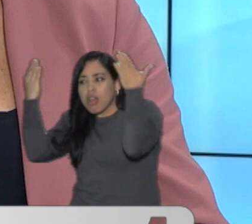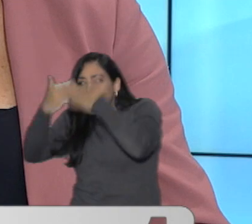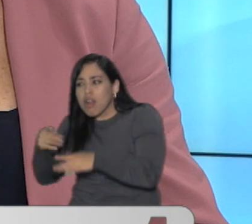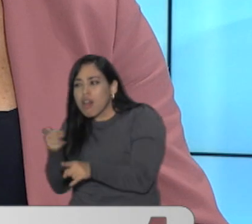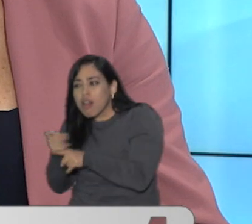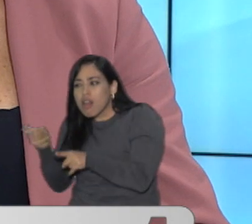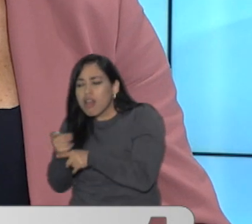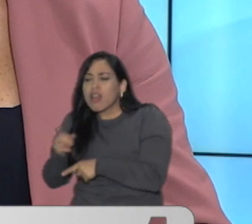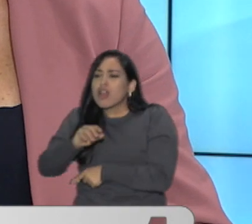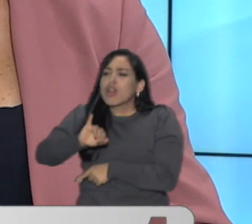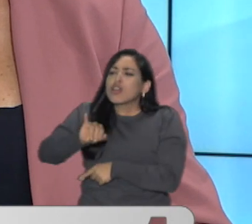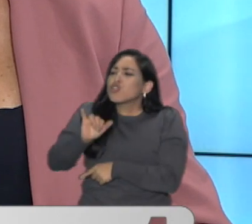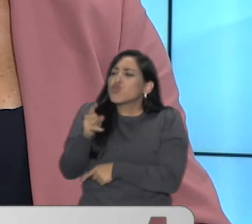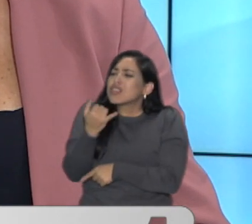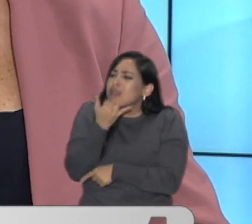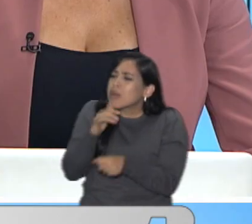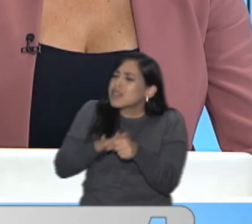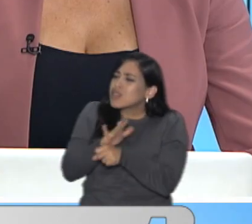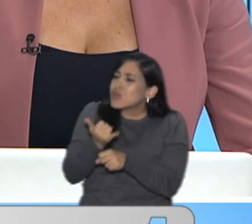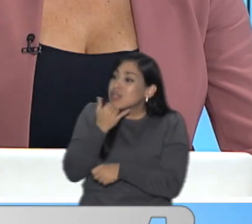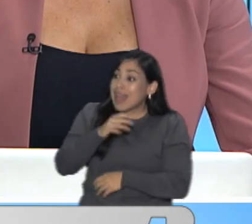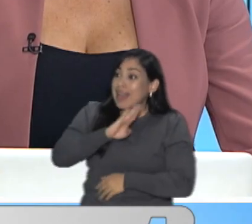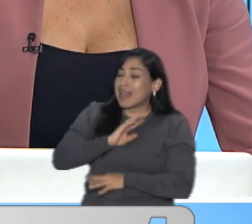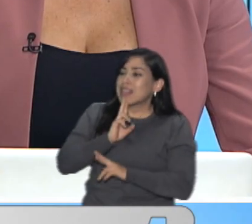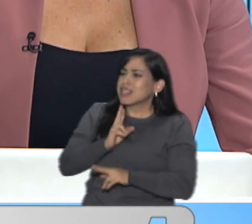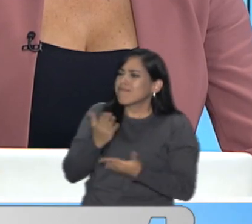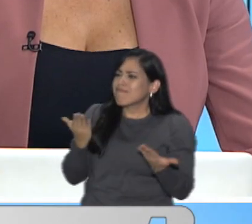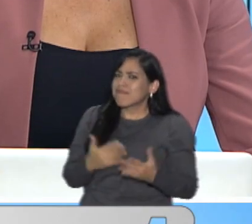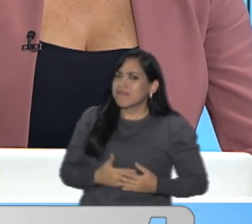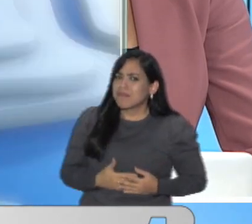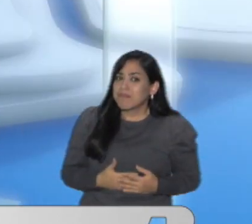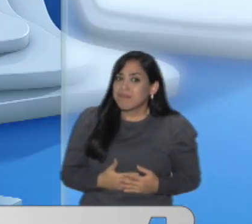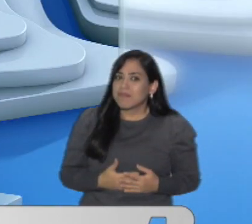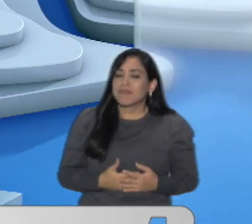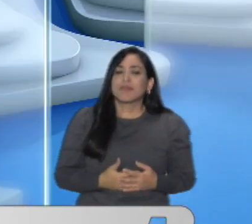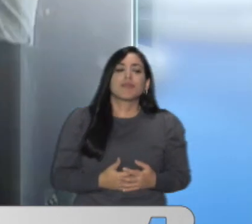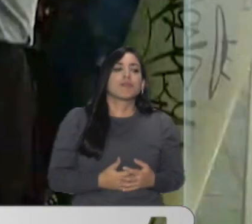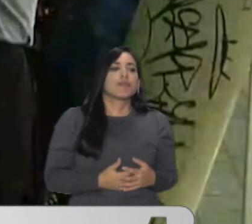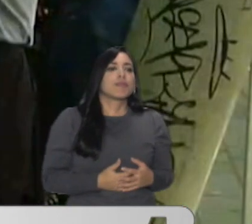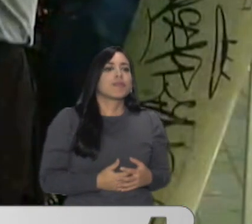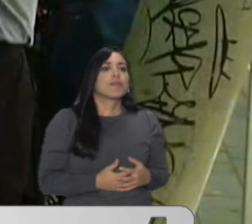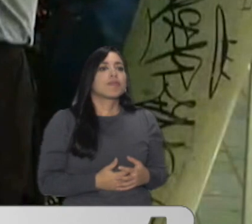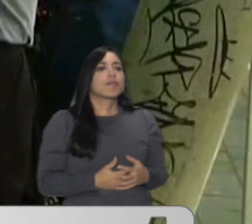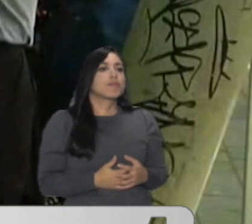influencias. Yusi Chaparro, buenas tardes. ¿Hay reacción del alcalde?